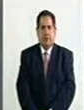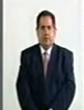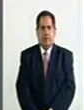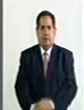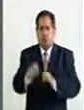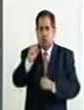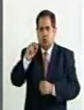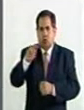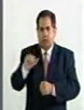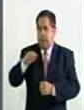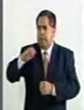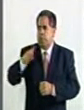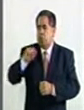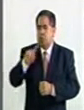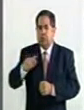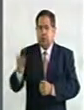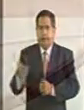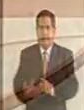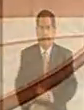Sonia Mendoza.